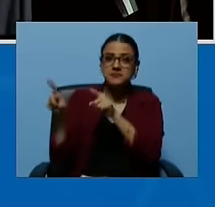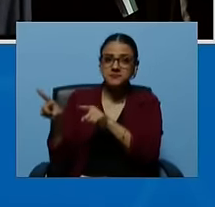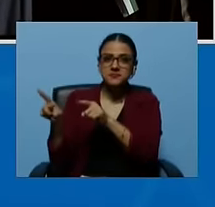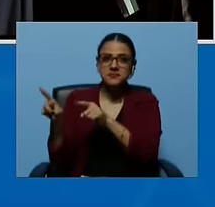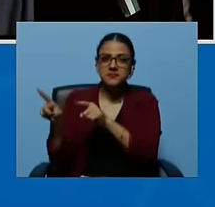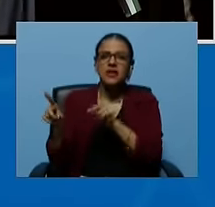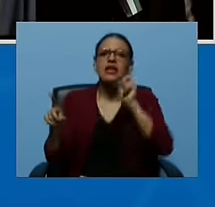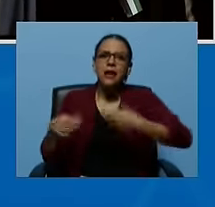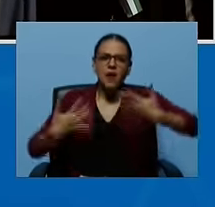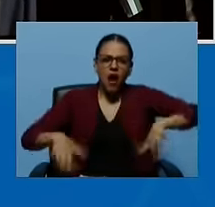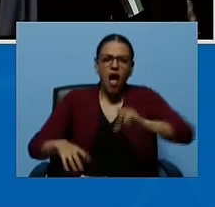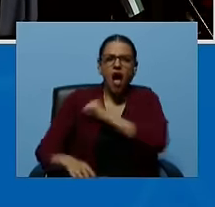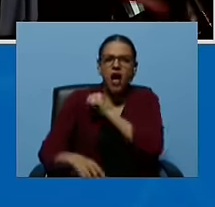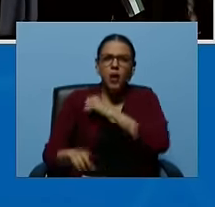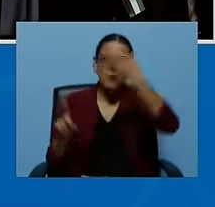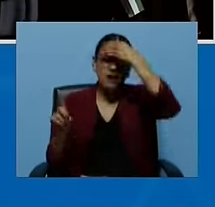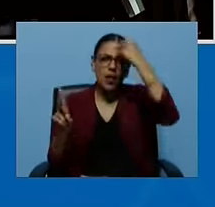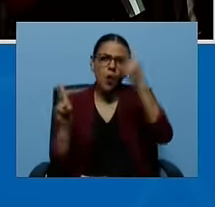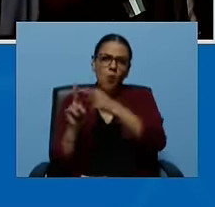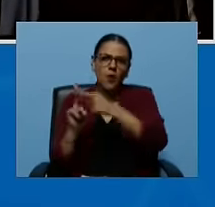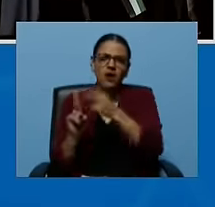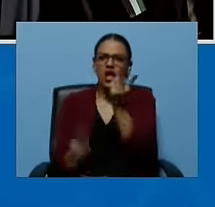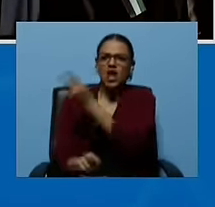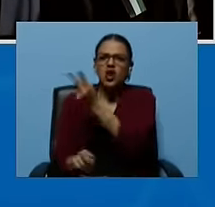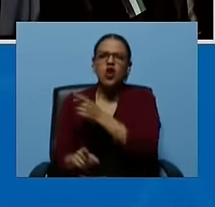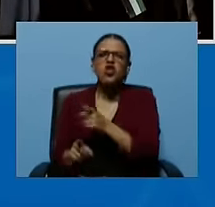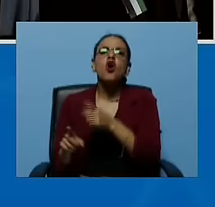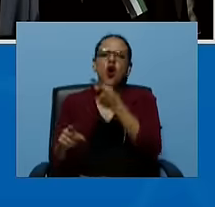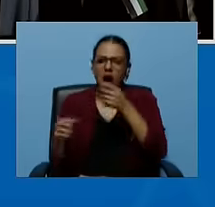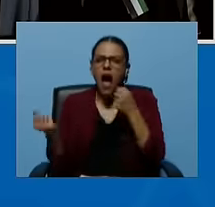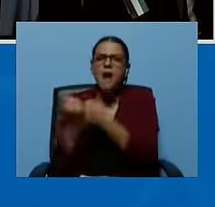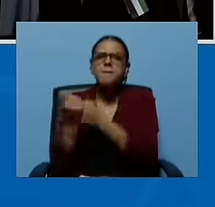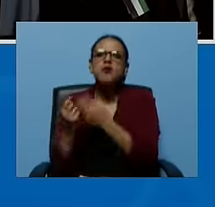y el cobarde de González Urrutia son sionistas.